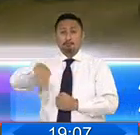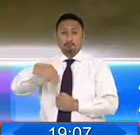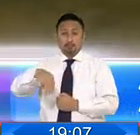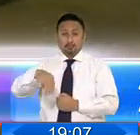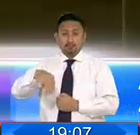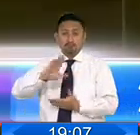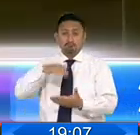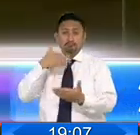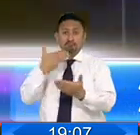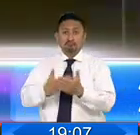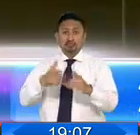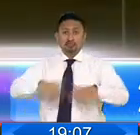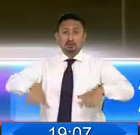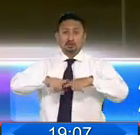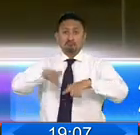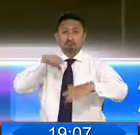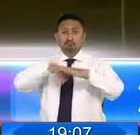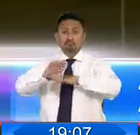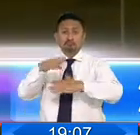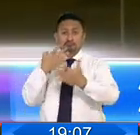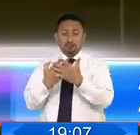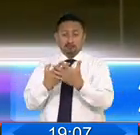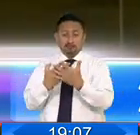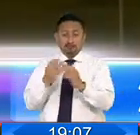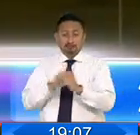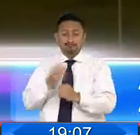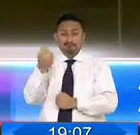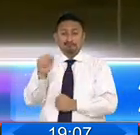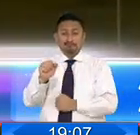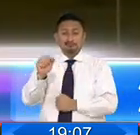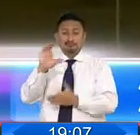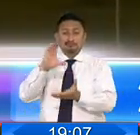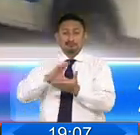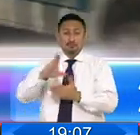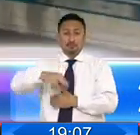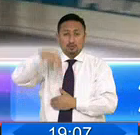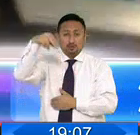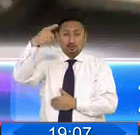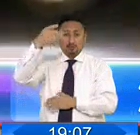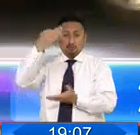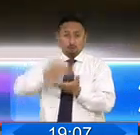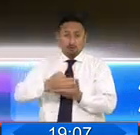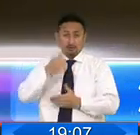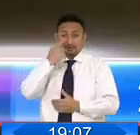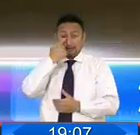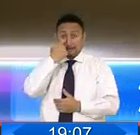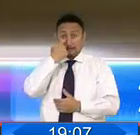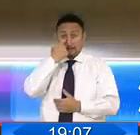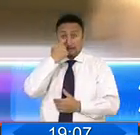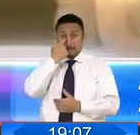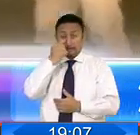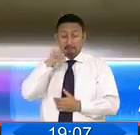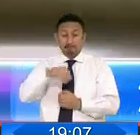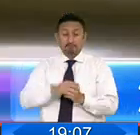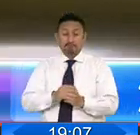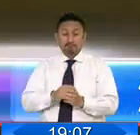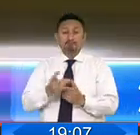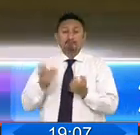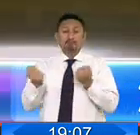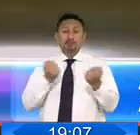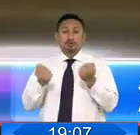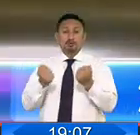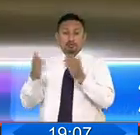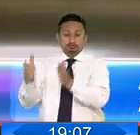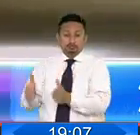miércoles hasta el Centro de Rehabilitación Social Sierra Centro Norte, ubicado en la provincia de Cotopaxi, para tomar control en varios